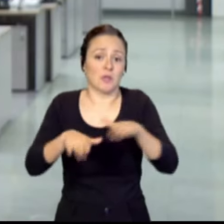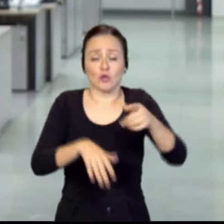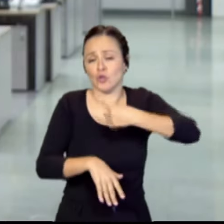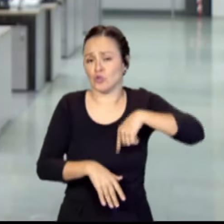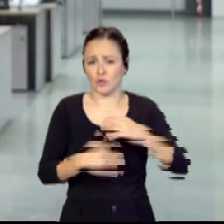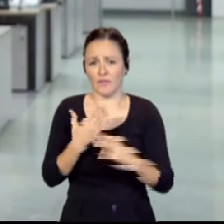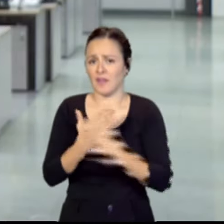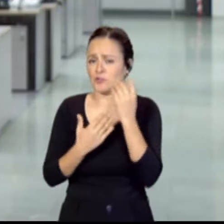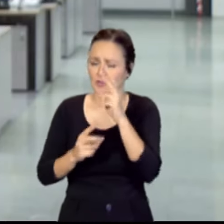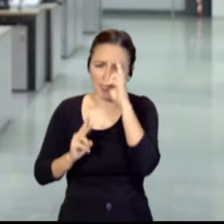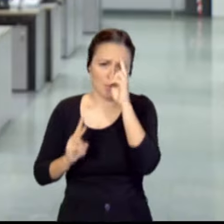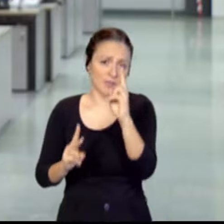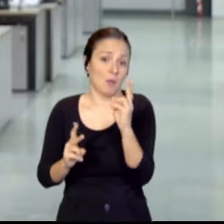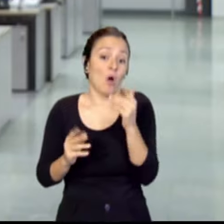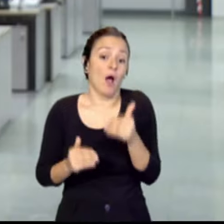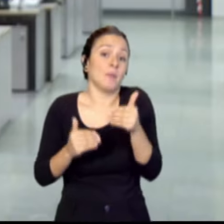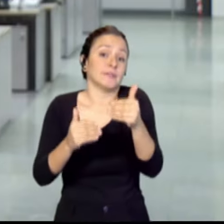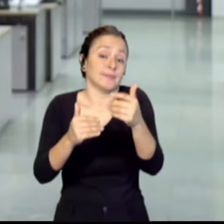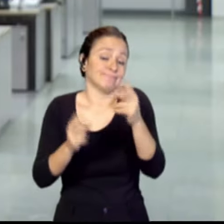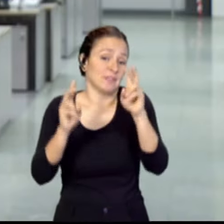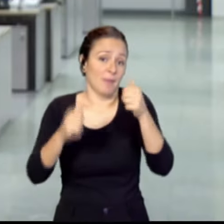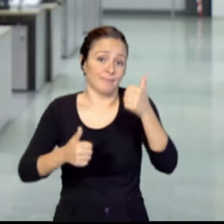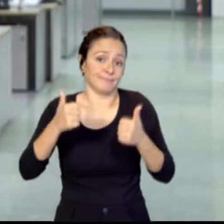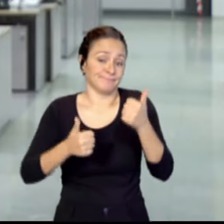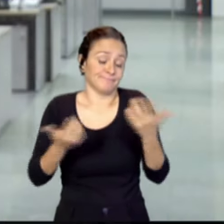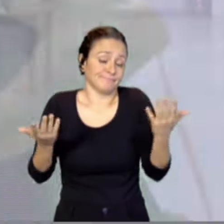esta decisión y Tendremos que aplazar la lo que es el